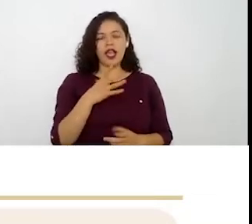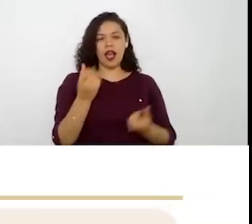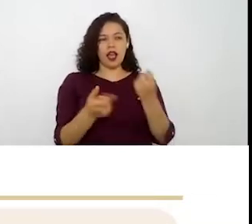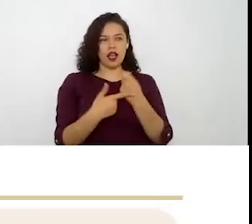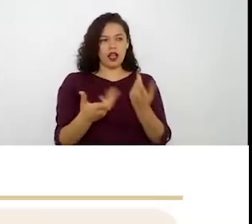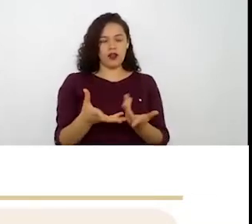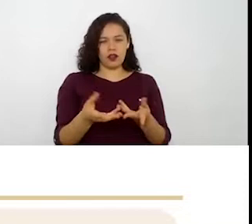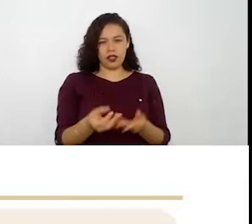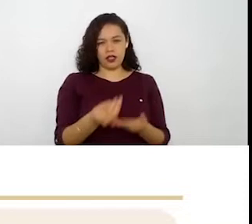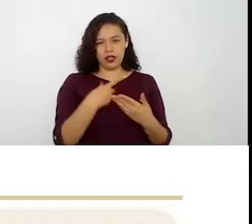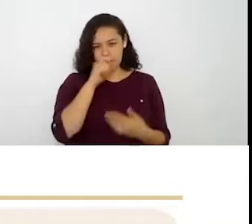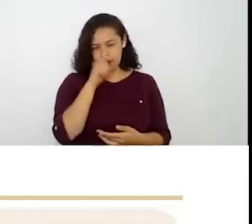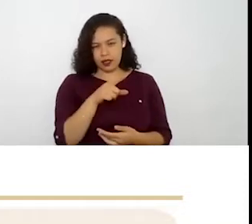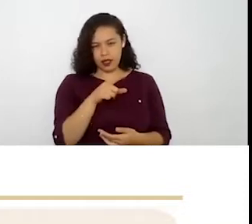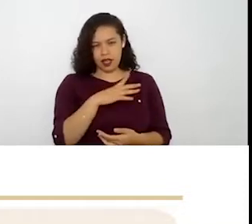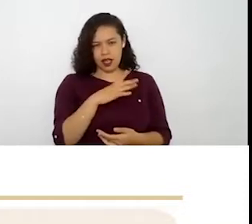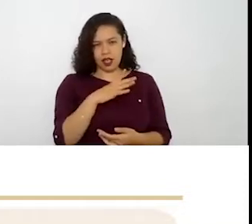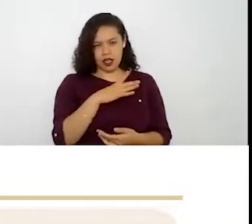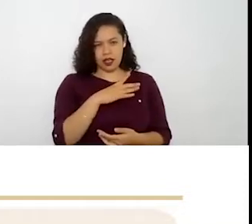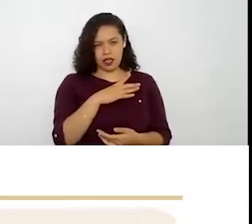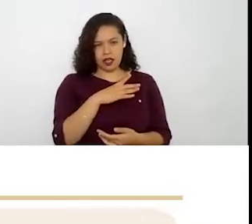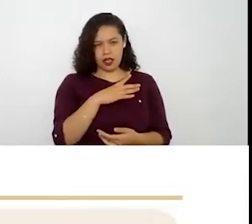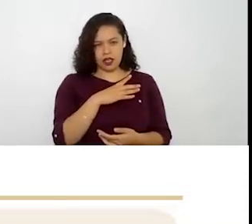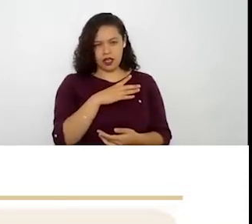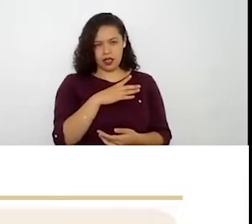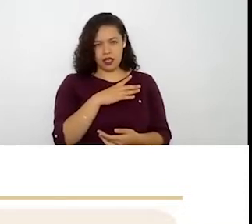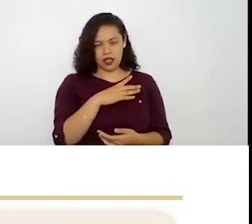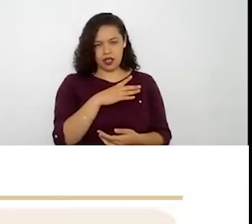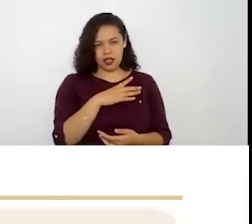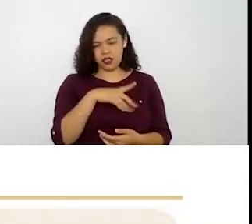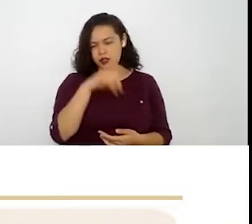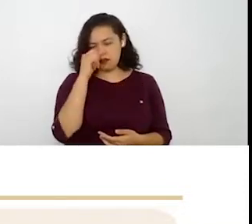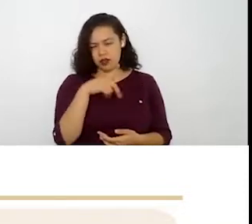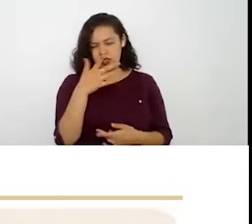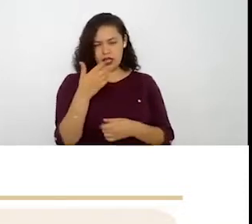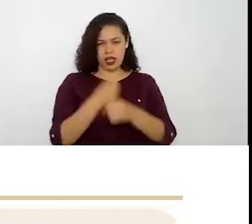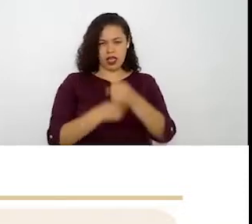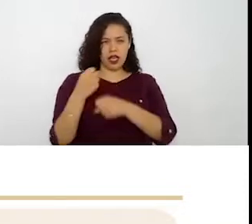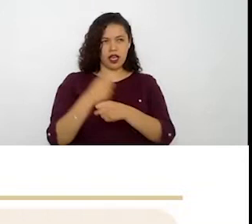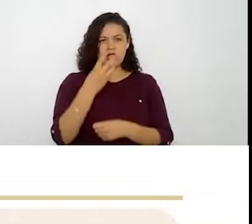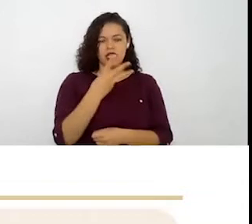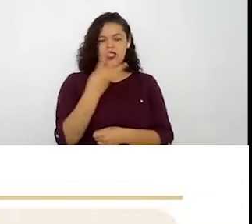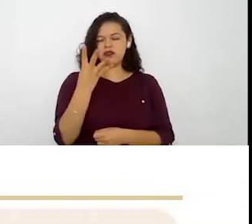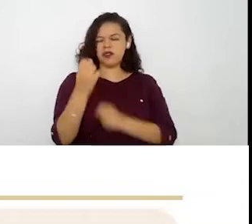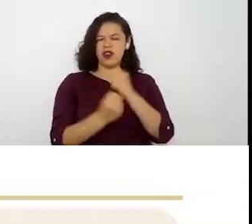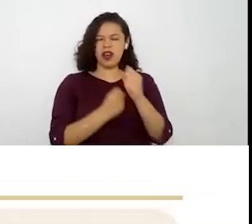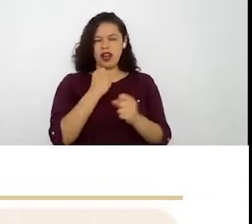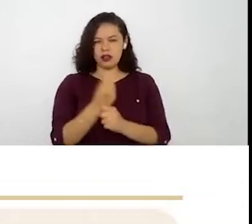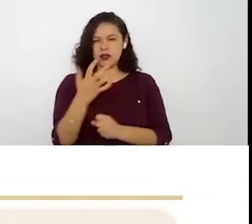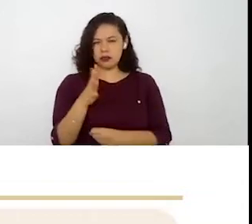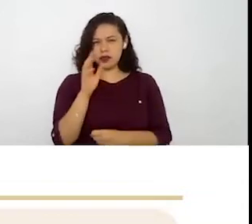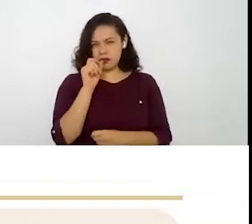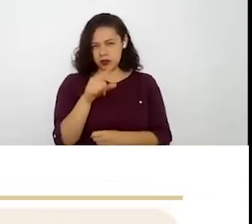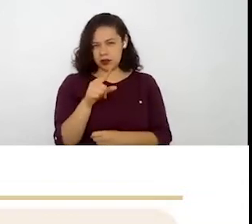que es igual a los en los últimos tal vez como tres o cuatro años y